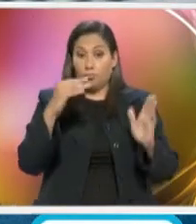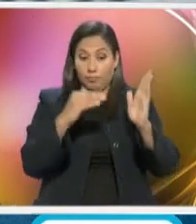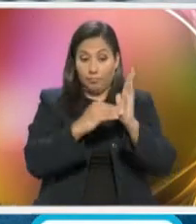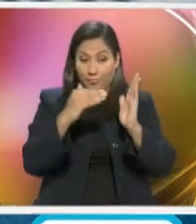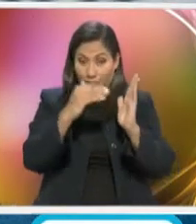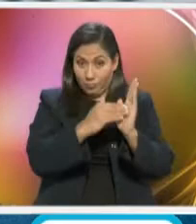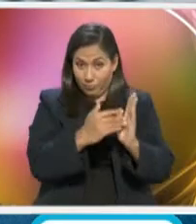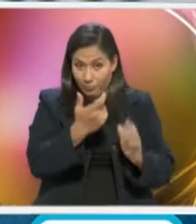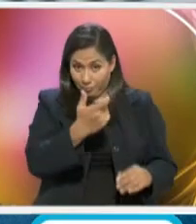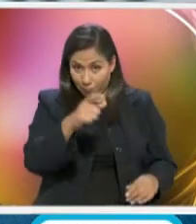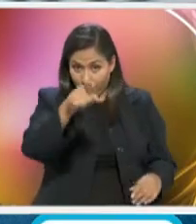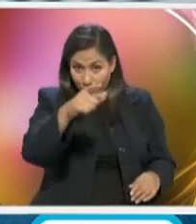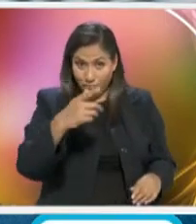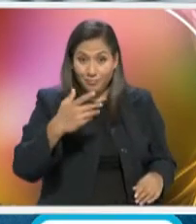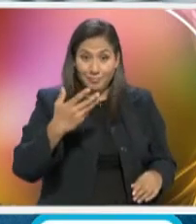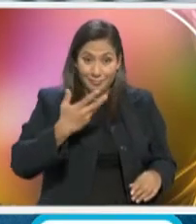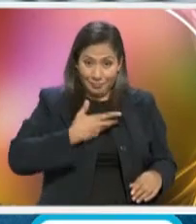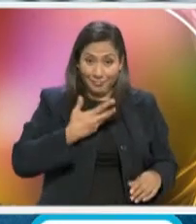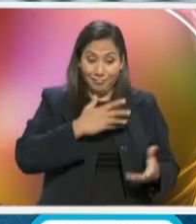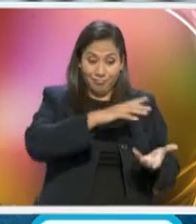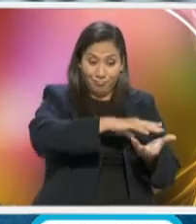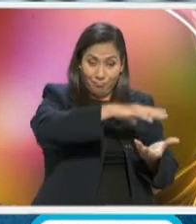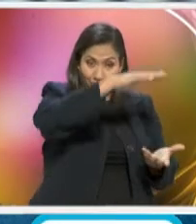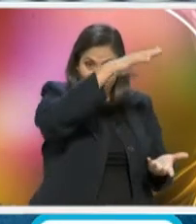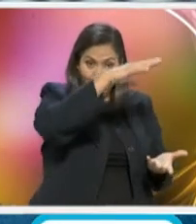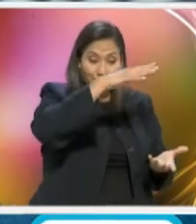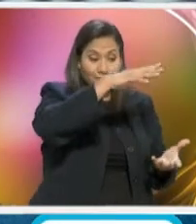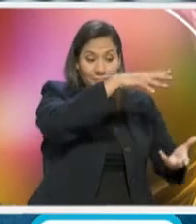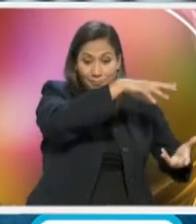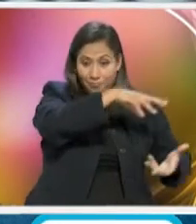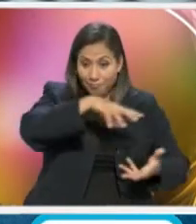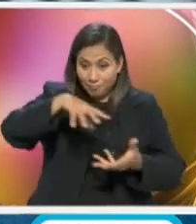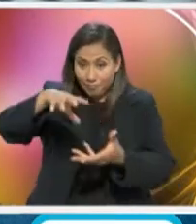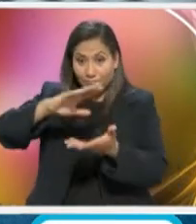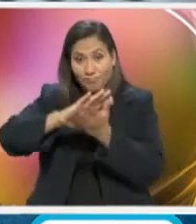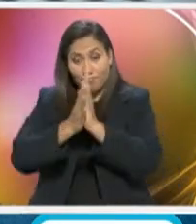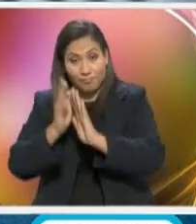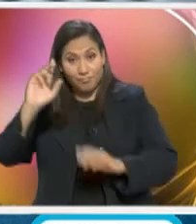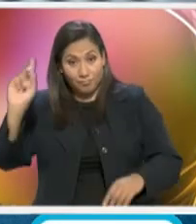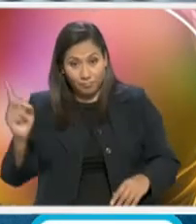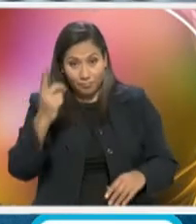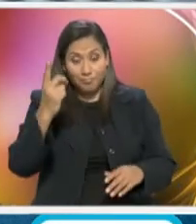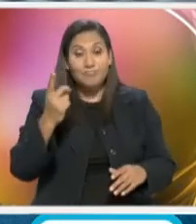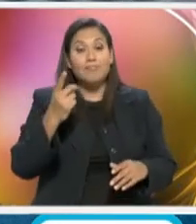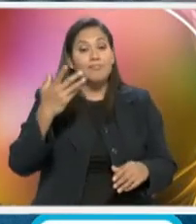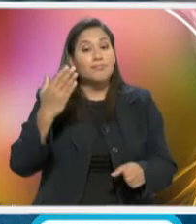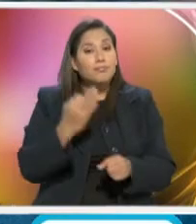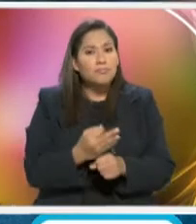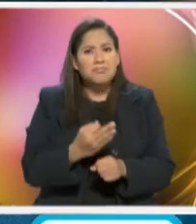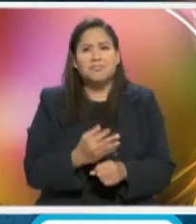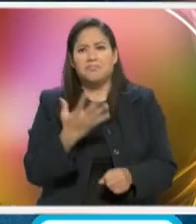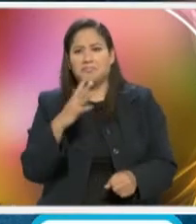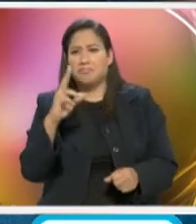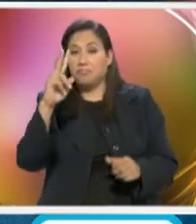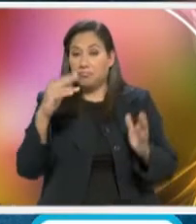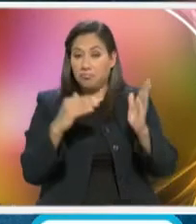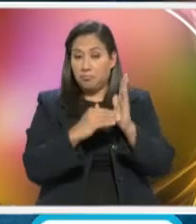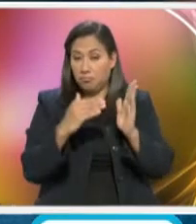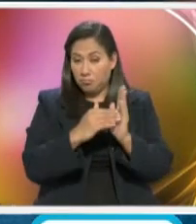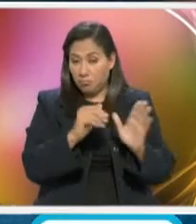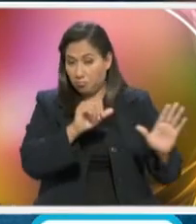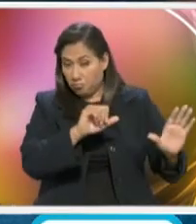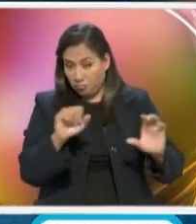$1,000,000 en ese entonces y lo hubieras puesto en dólares, ahorita tendrías más o menos como